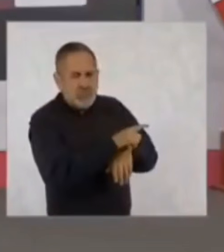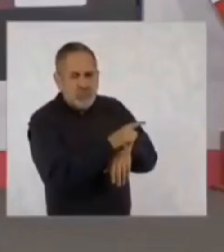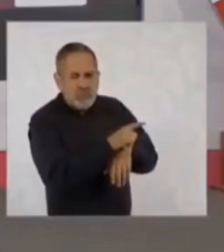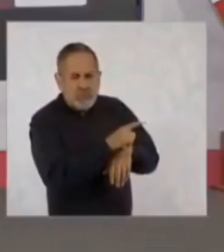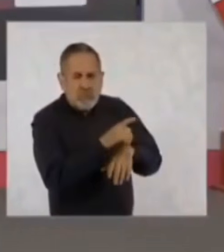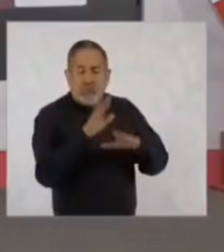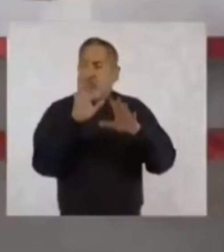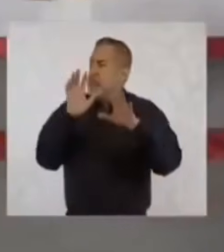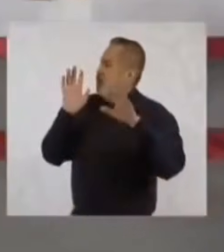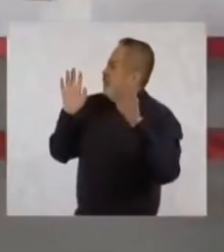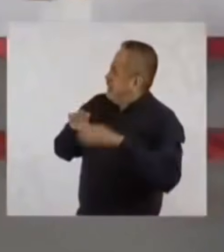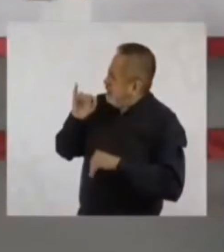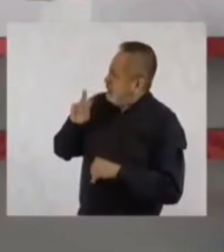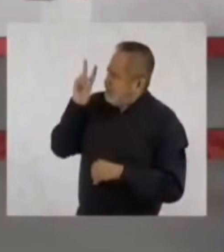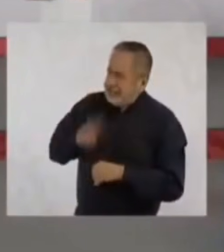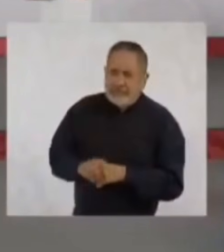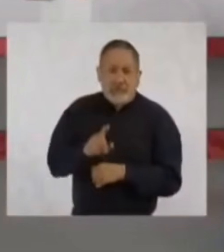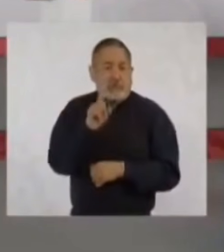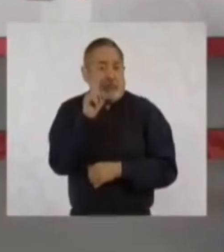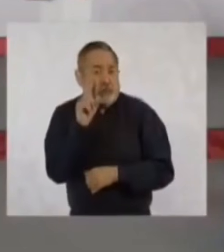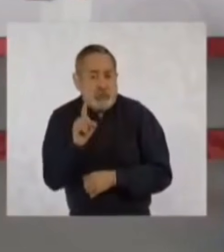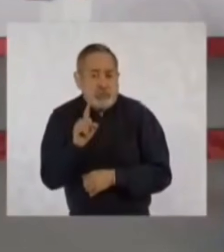1,136 millones de pesos, sí,